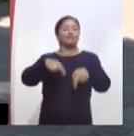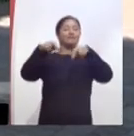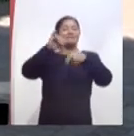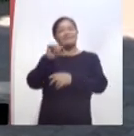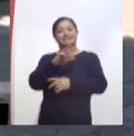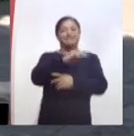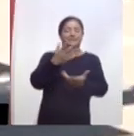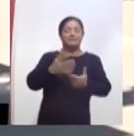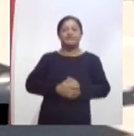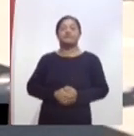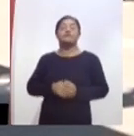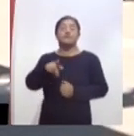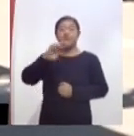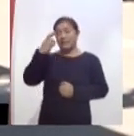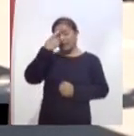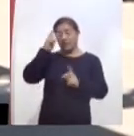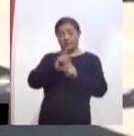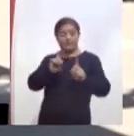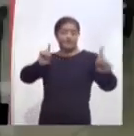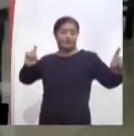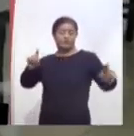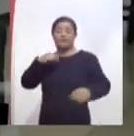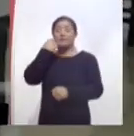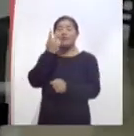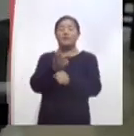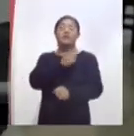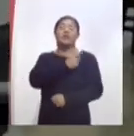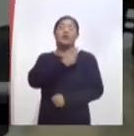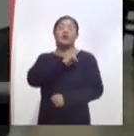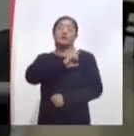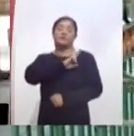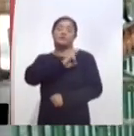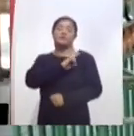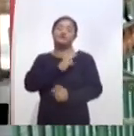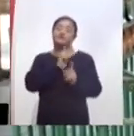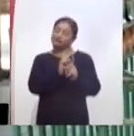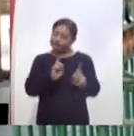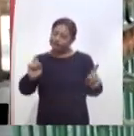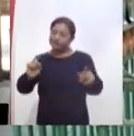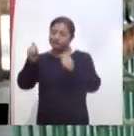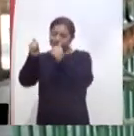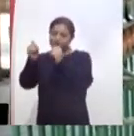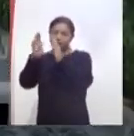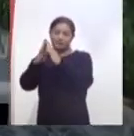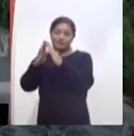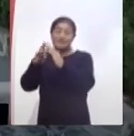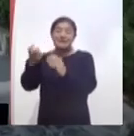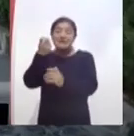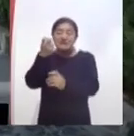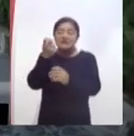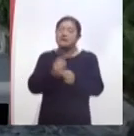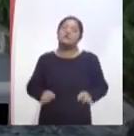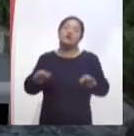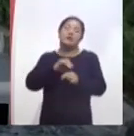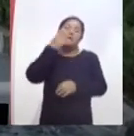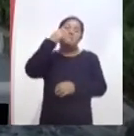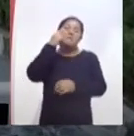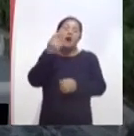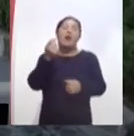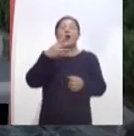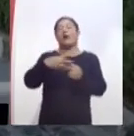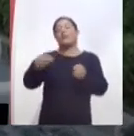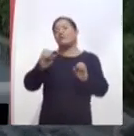distanciamiento social y el aislamiento voluntario son las medidas más eficaces para romper la cadena de contagio. Recomiendan planear bien